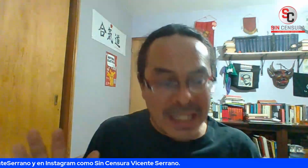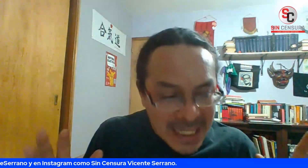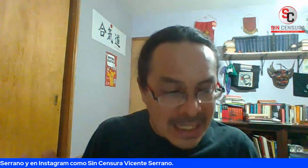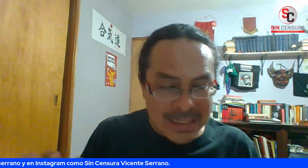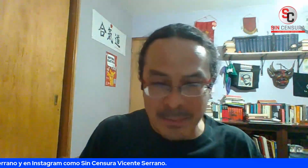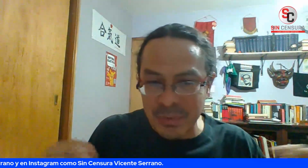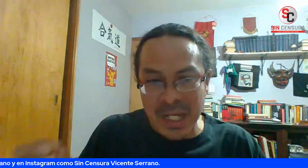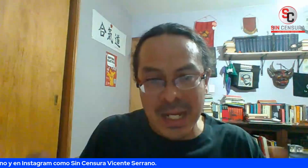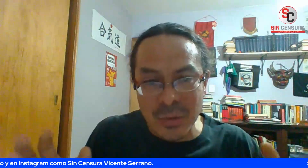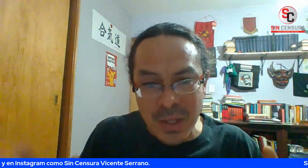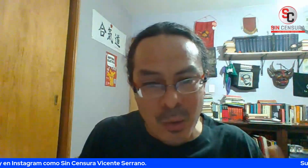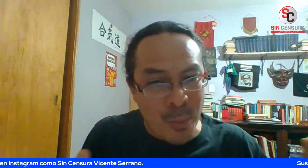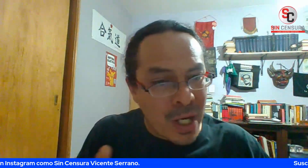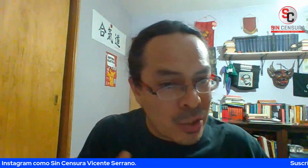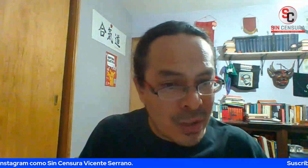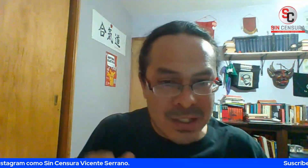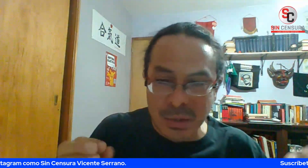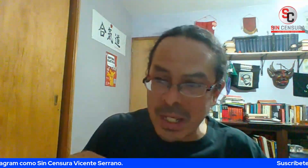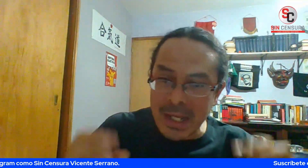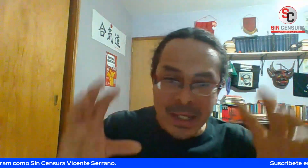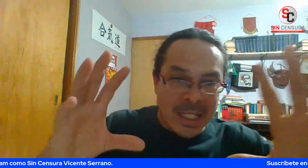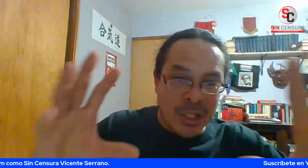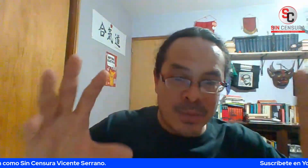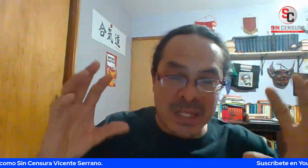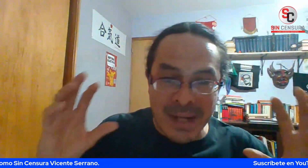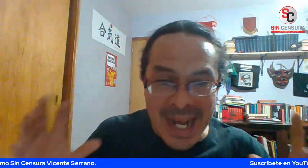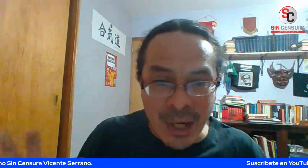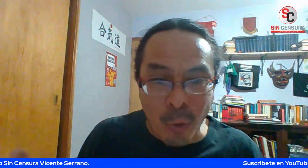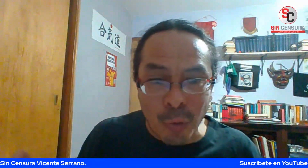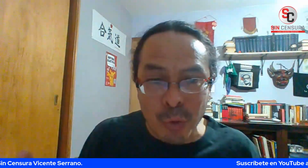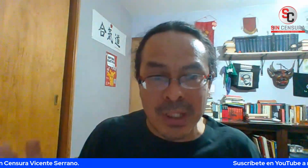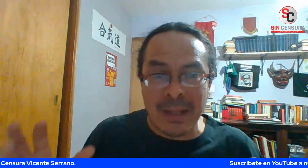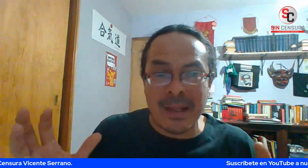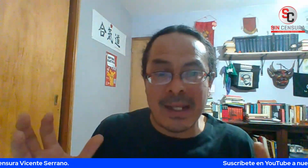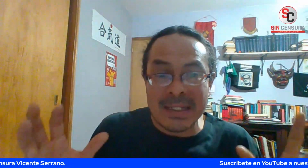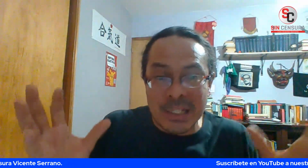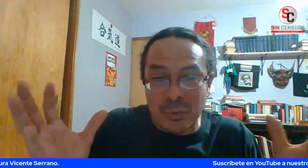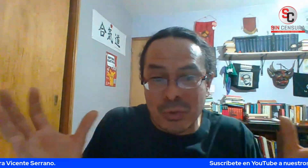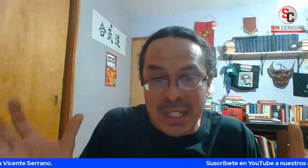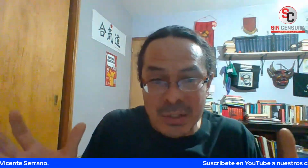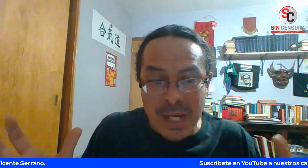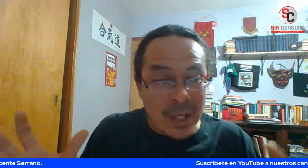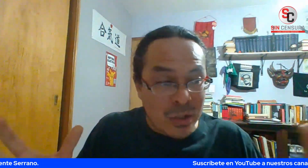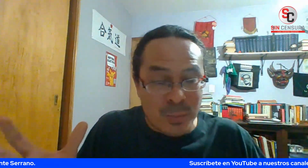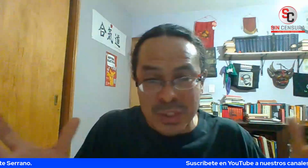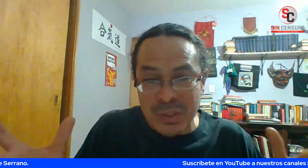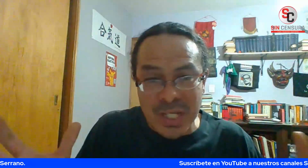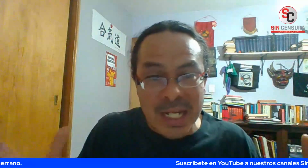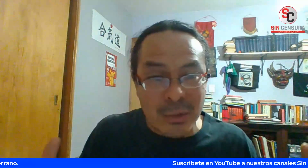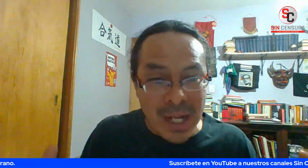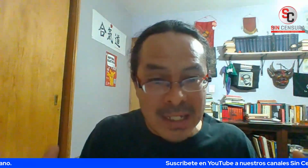¿no? Cualquiera que se pudiera estudiar un poquito de historia y observara la conducta del Instituto